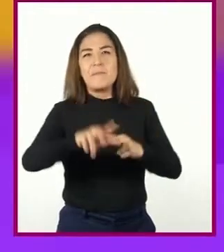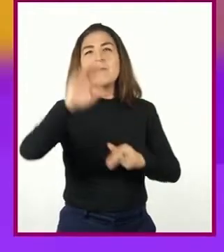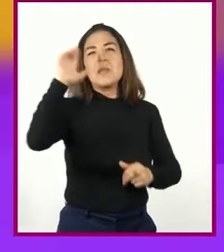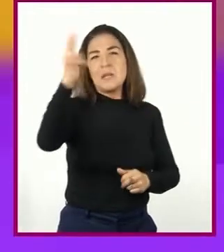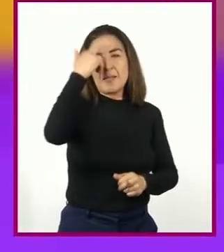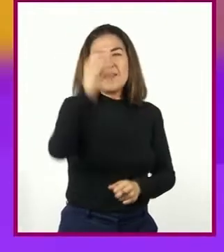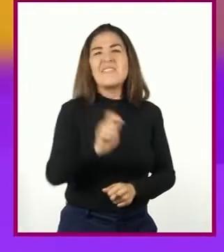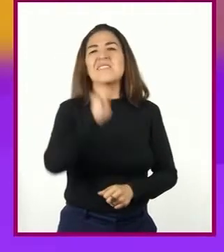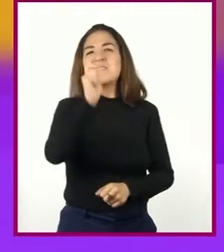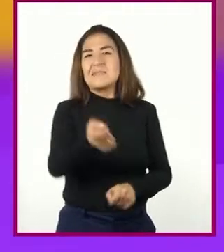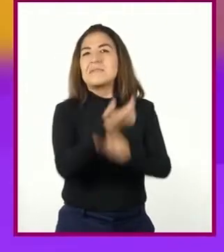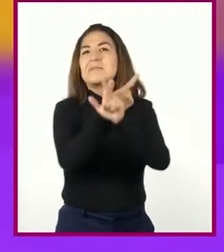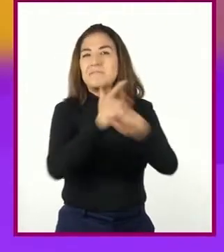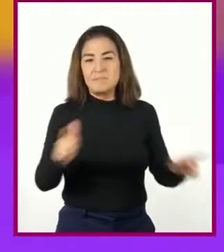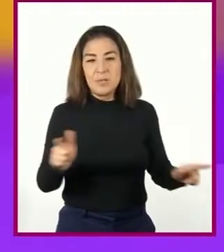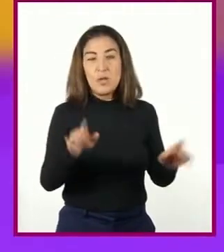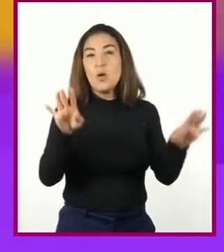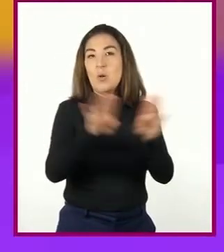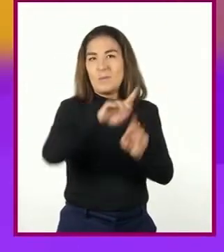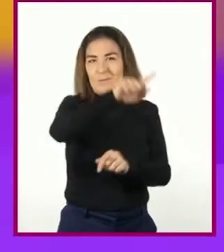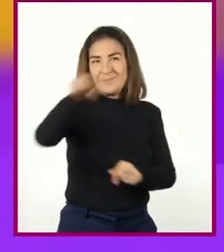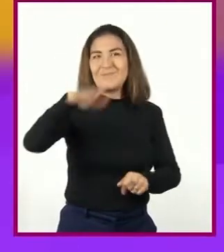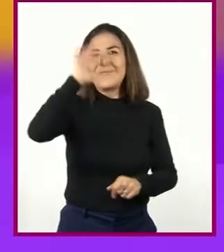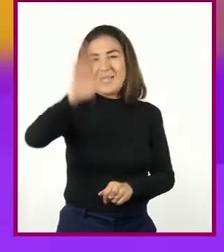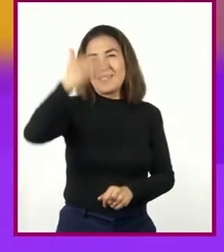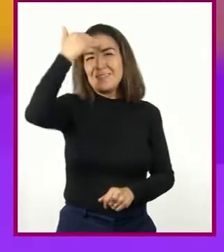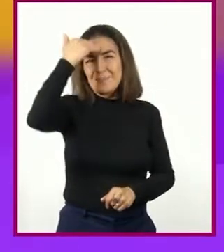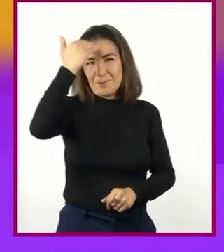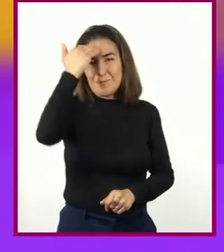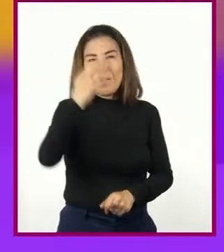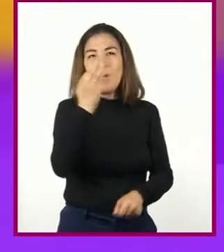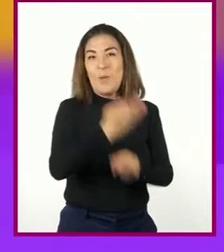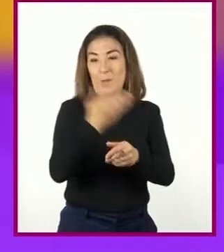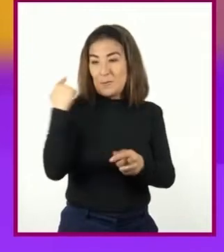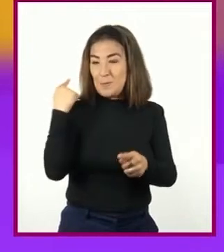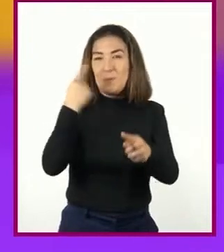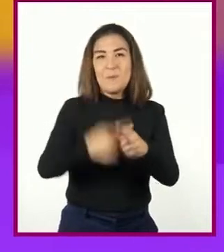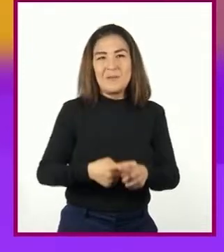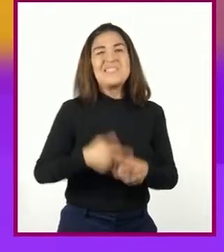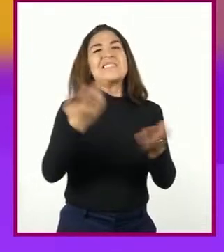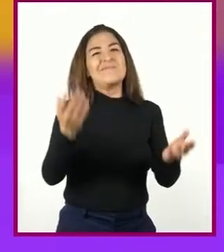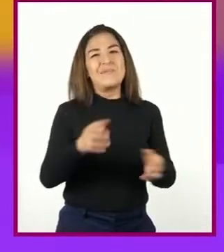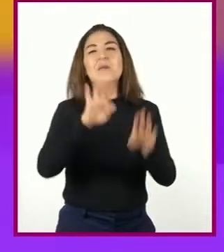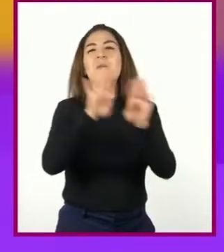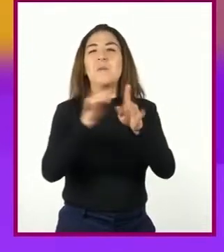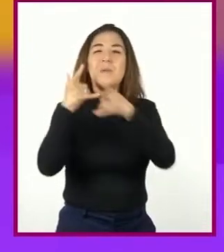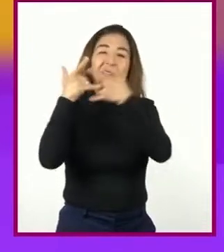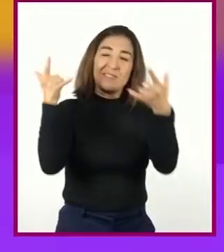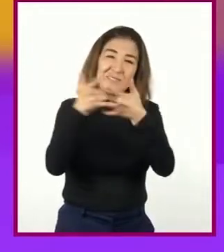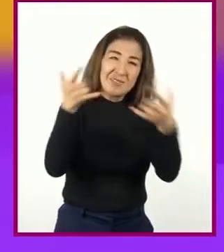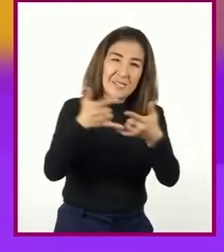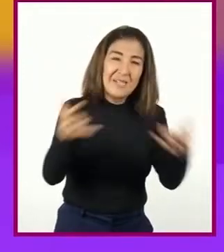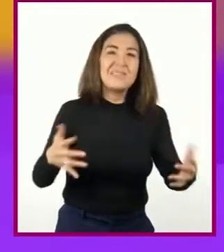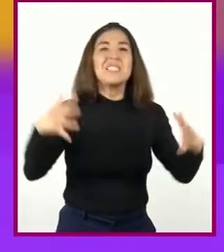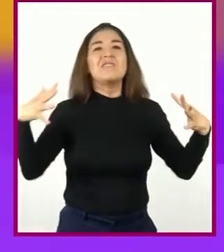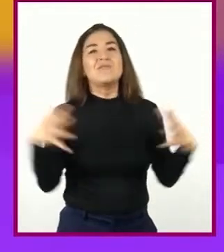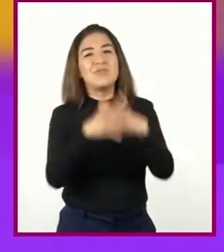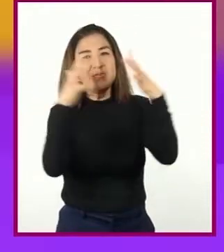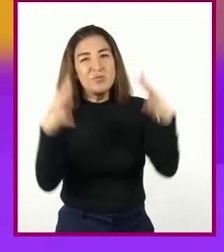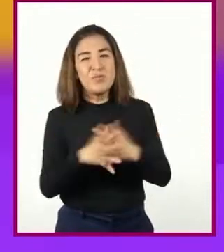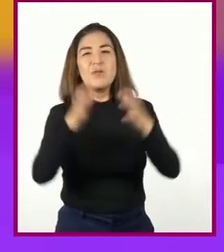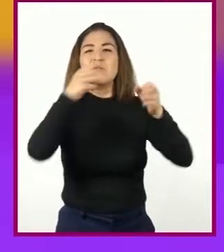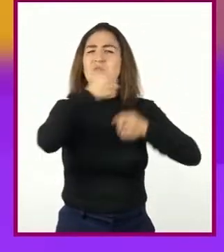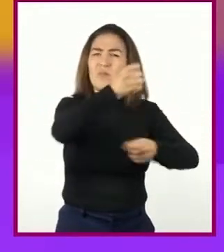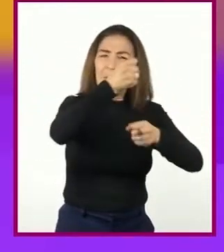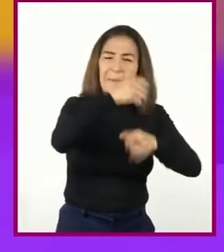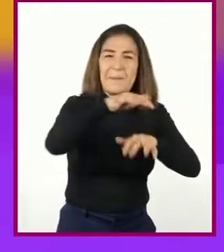recordaremos que la libertad, tal como se conoce hasta nuestros días, ha costado, a lo largo de la historia, guerras, luchas